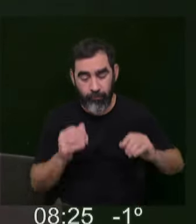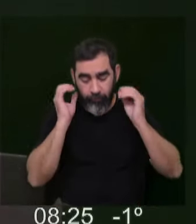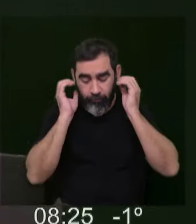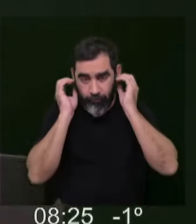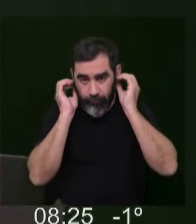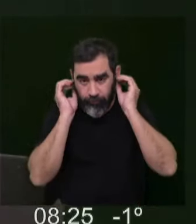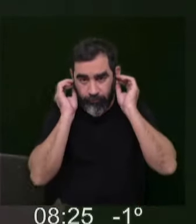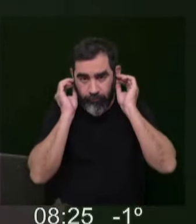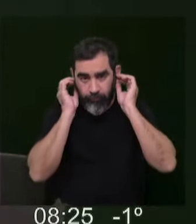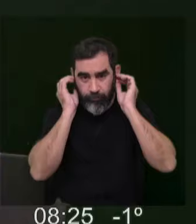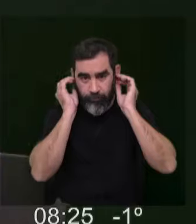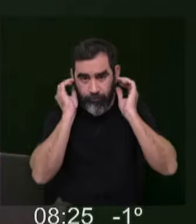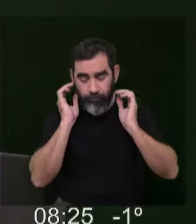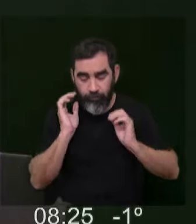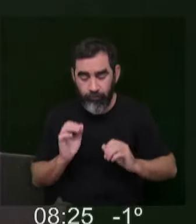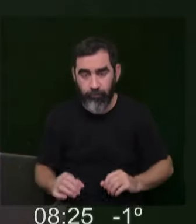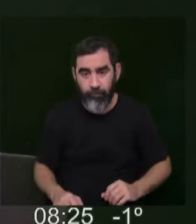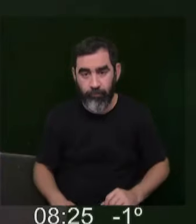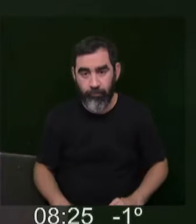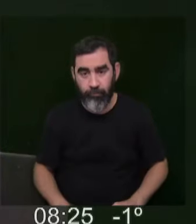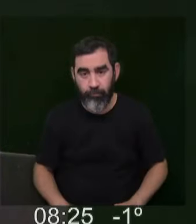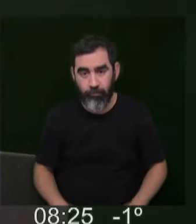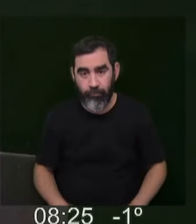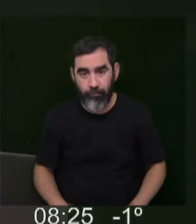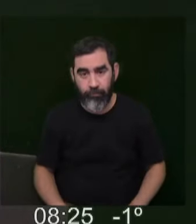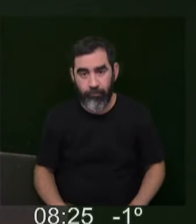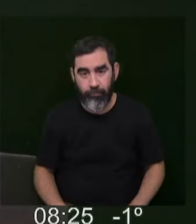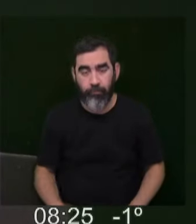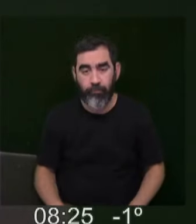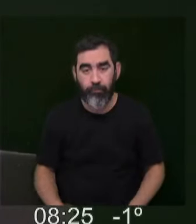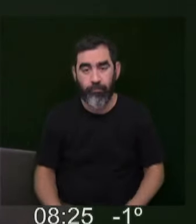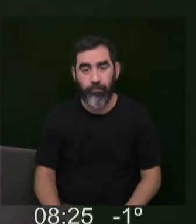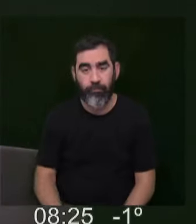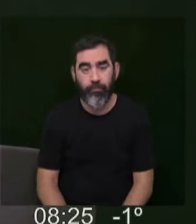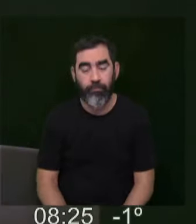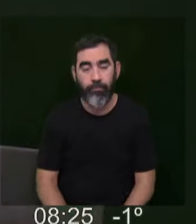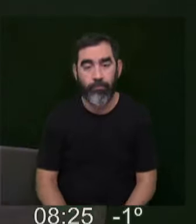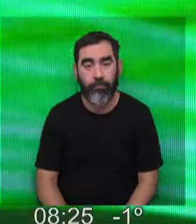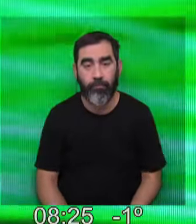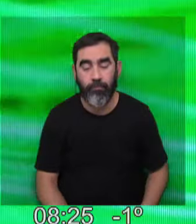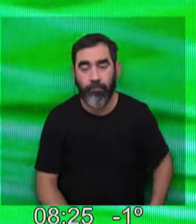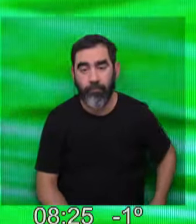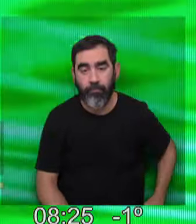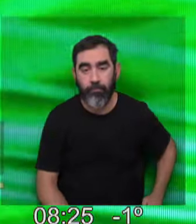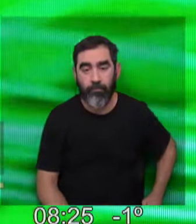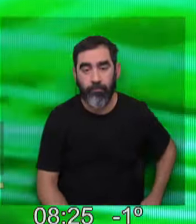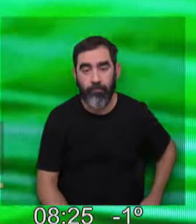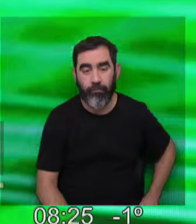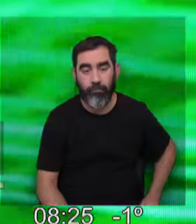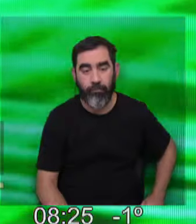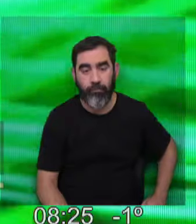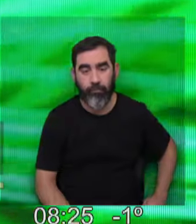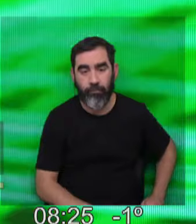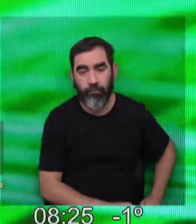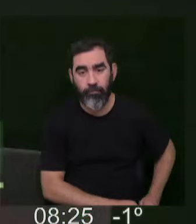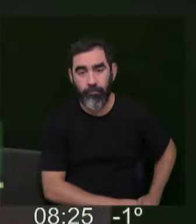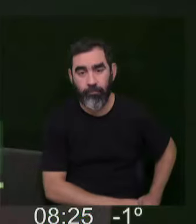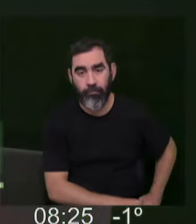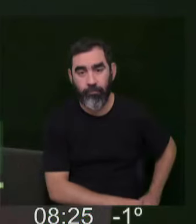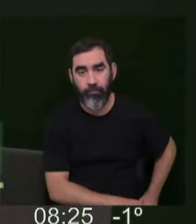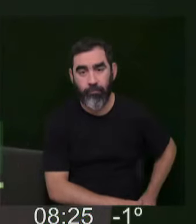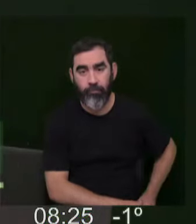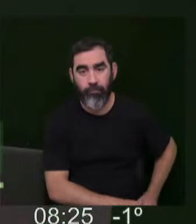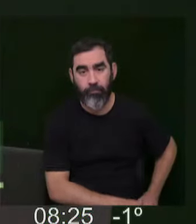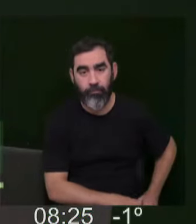presentaciones que podemos hacer con Julio María Sanguinetti esta mañana en MB Noticias. Un gusto recibirlo. Encantado, encantado. Bueno,